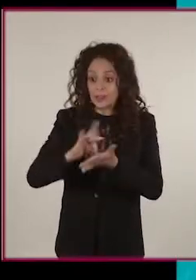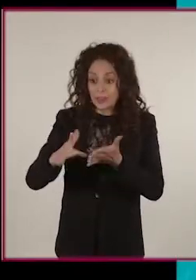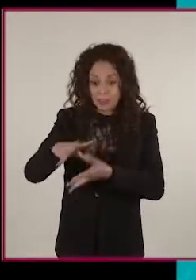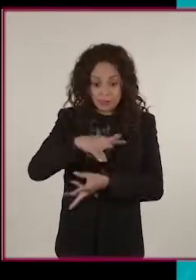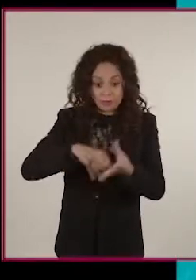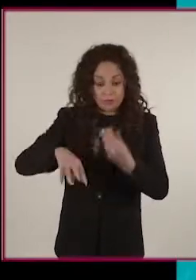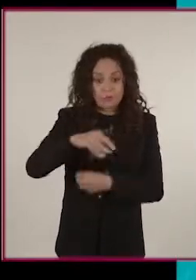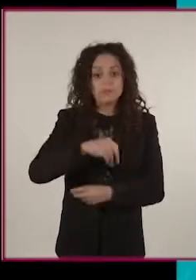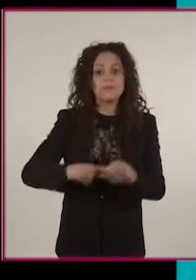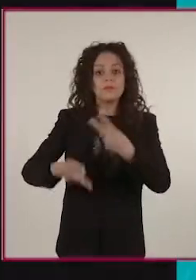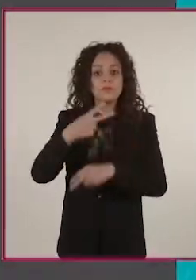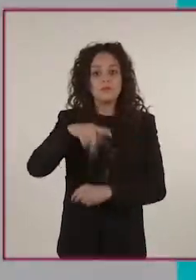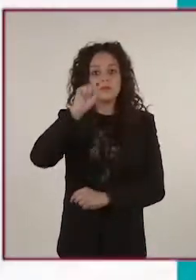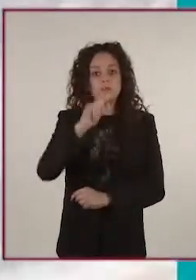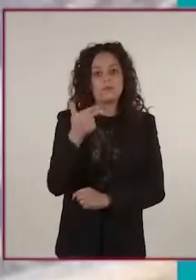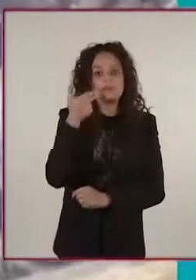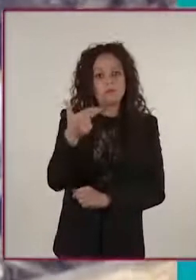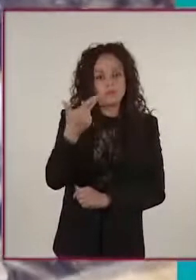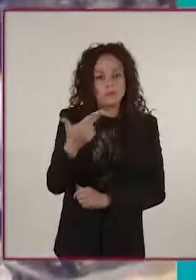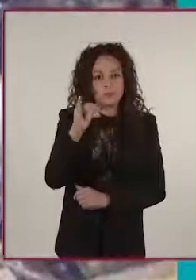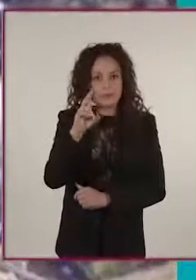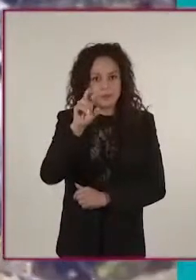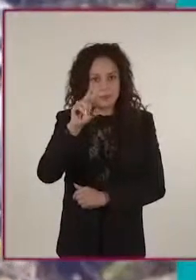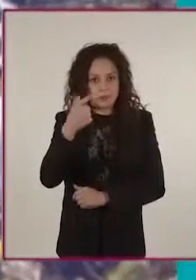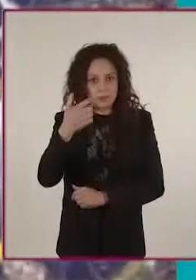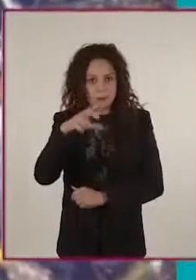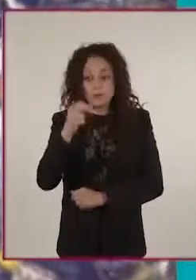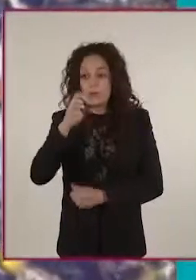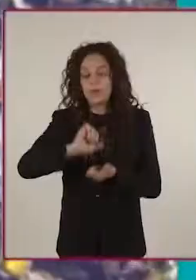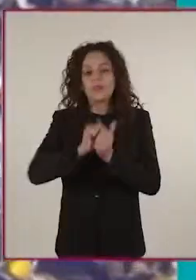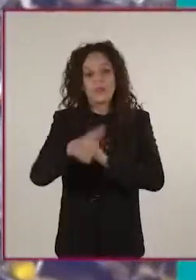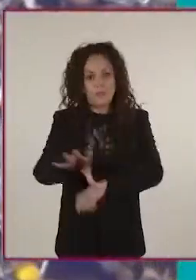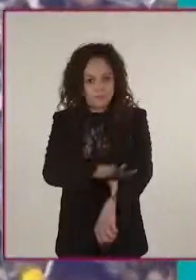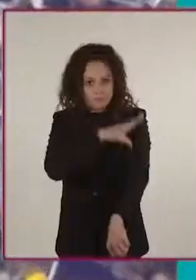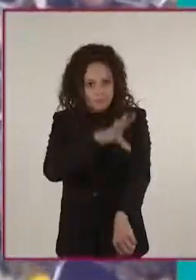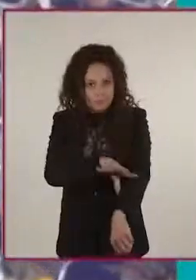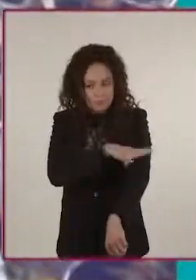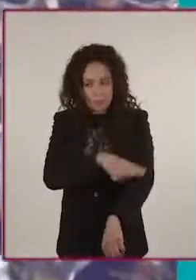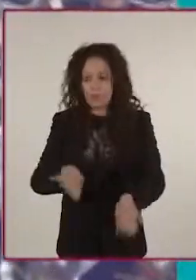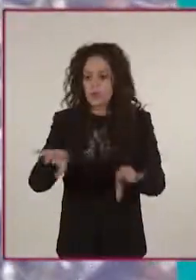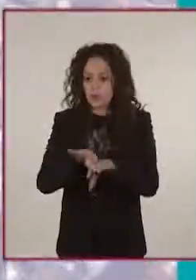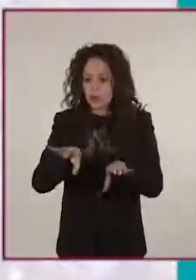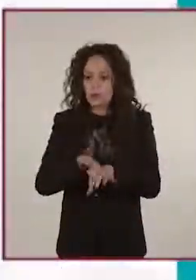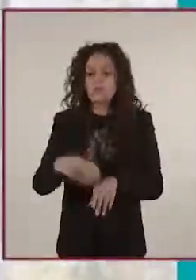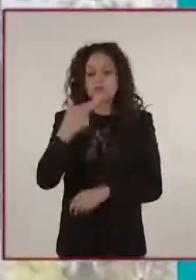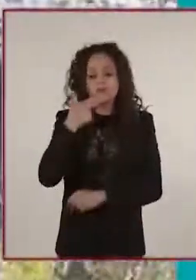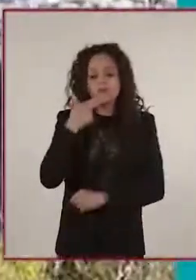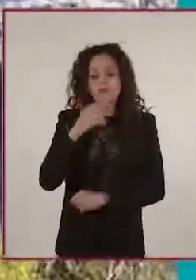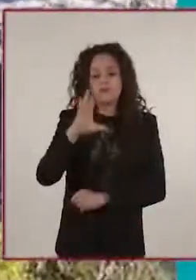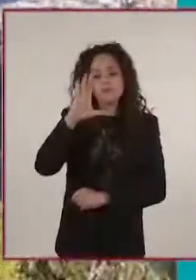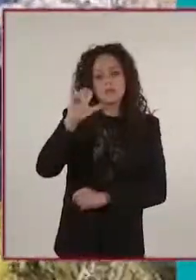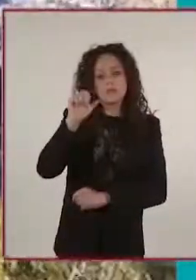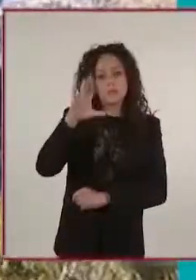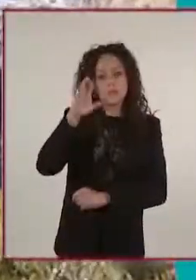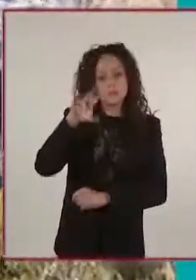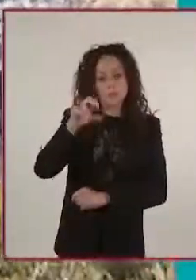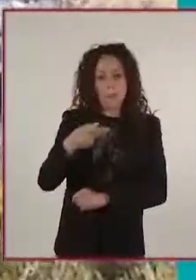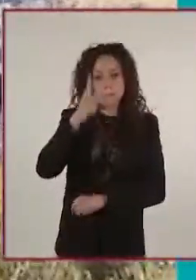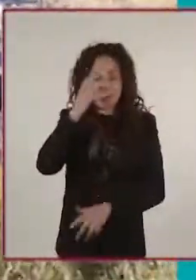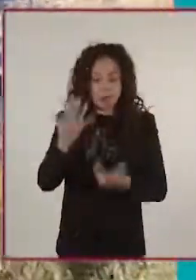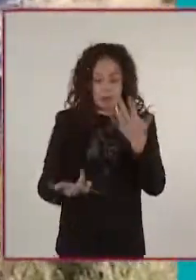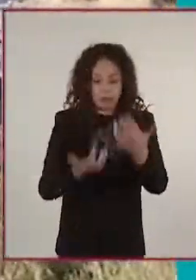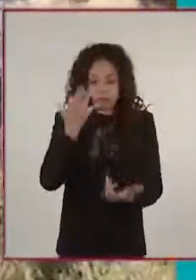se genere energía. Otra forma económica de separarlo es usando carbón, pero su quema puede producir